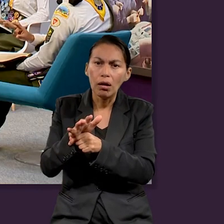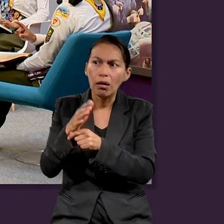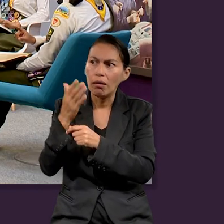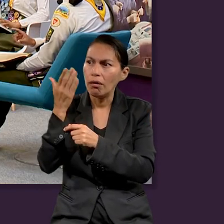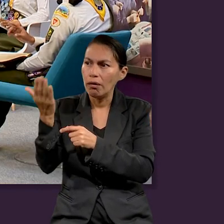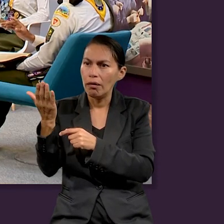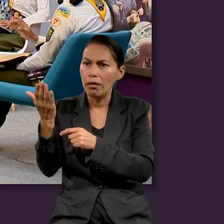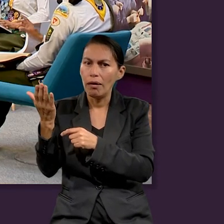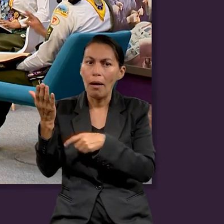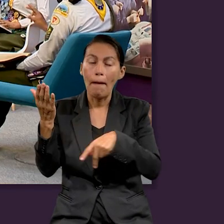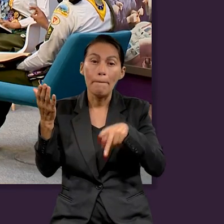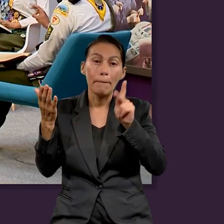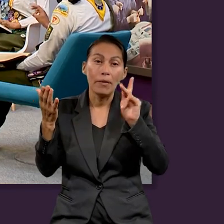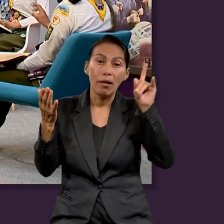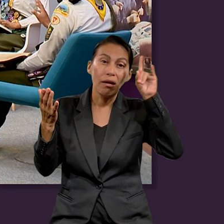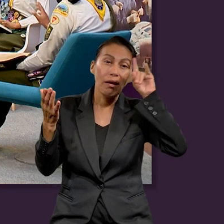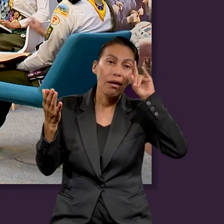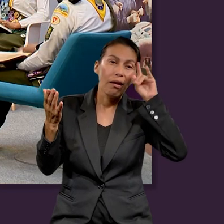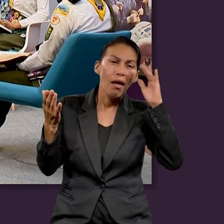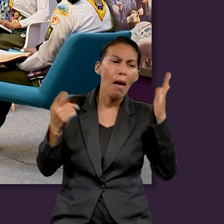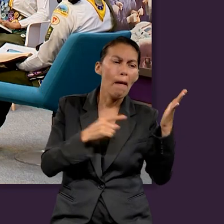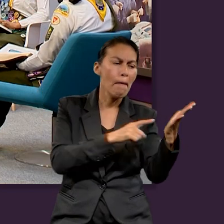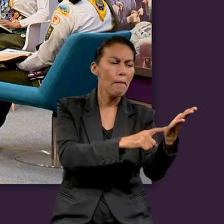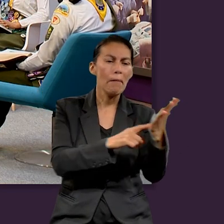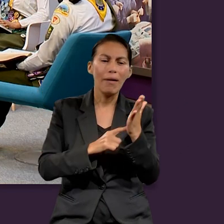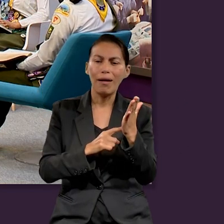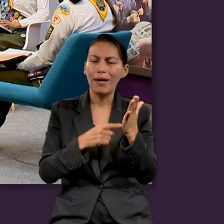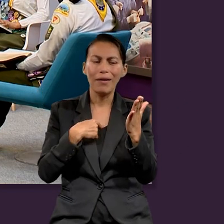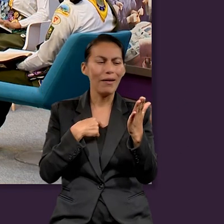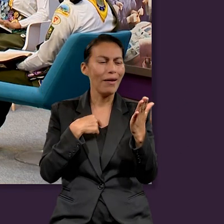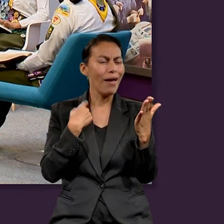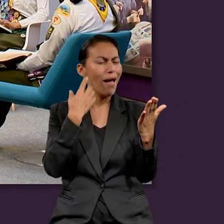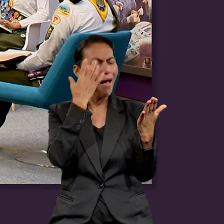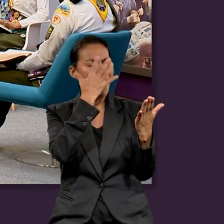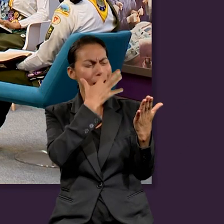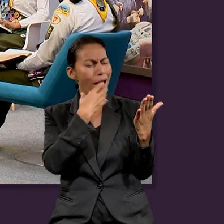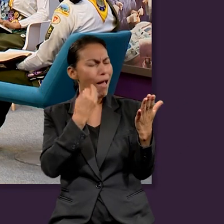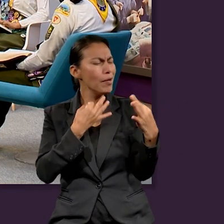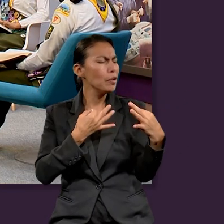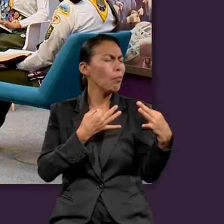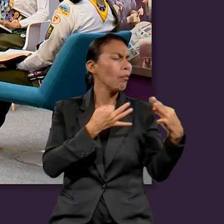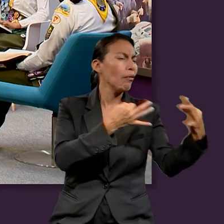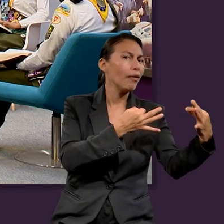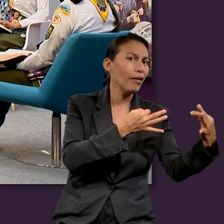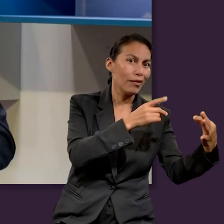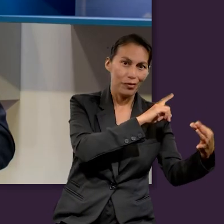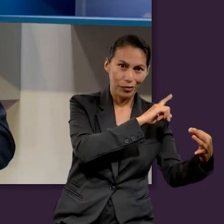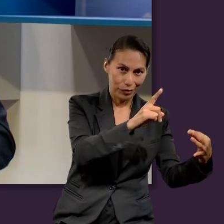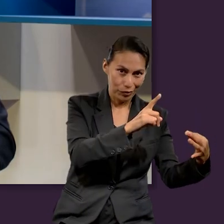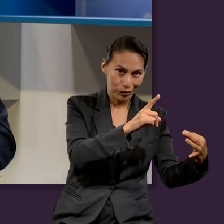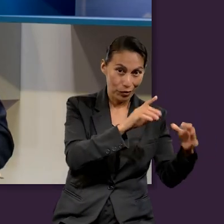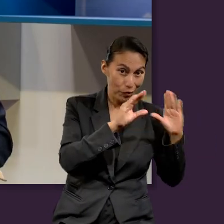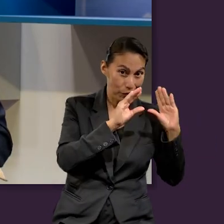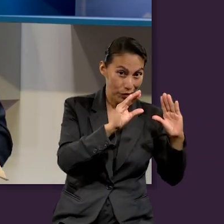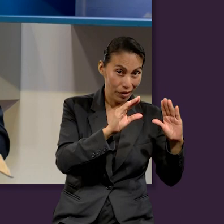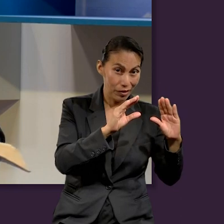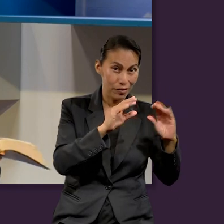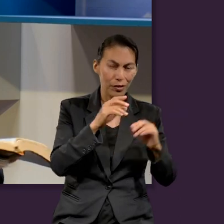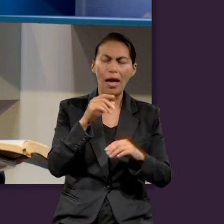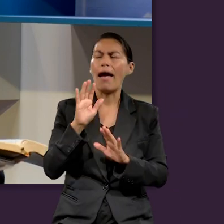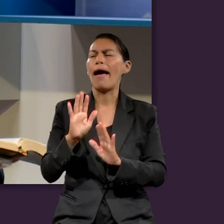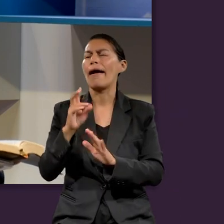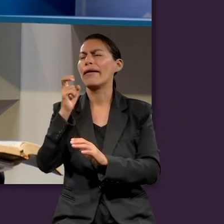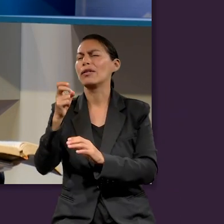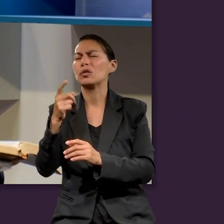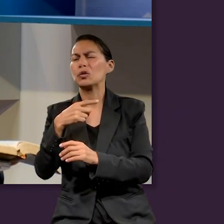lo que Satanás nos muestra en algo bonito entonces una de las cosas que debemos hacer es guardar los mandamientos